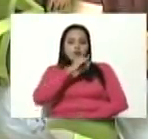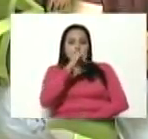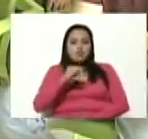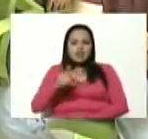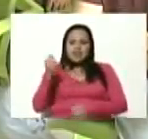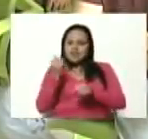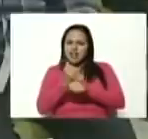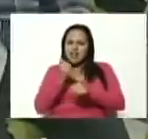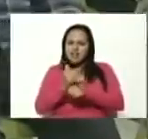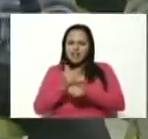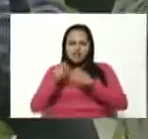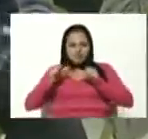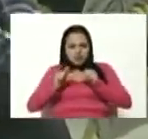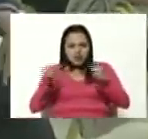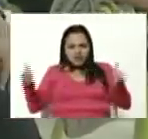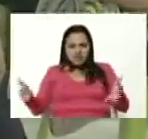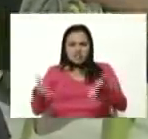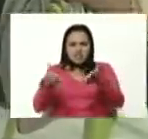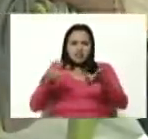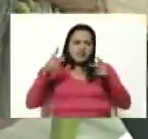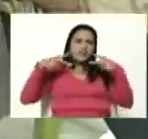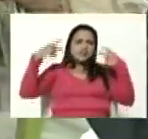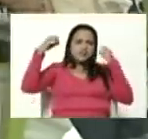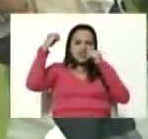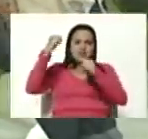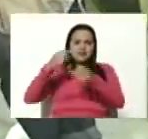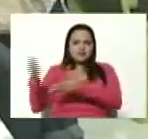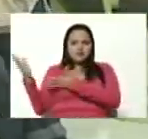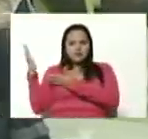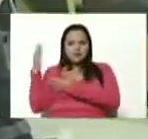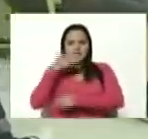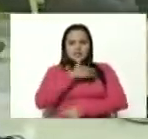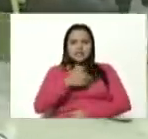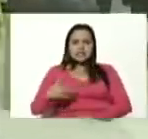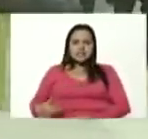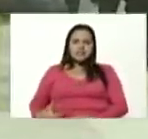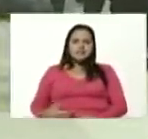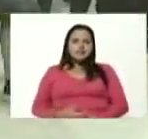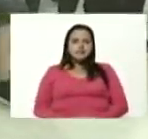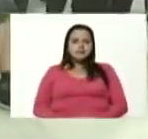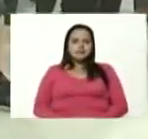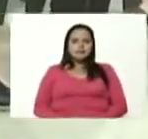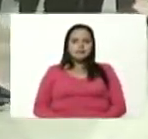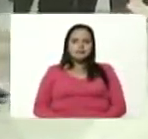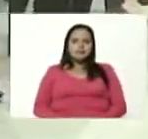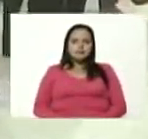seguir avanzando y en seguir venciendo. Adelante, presidente.